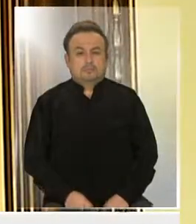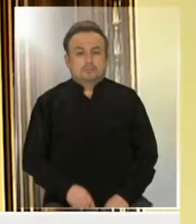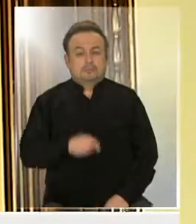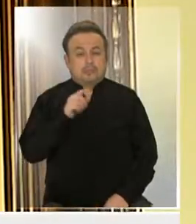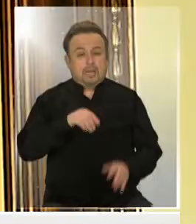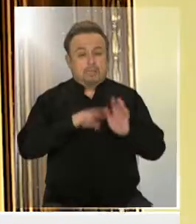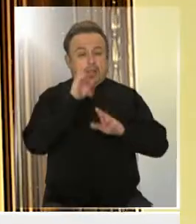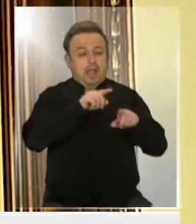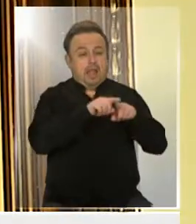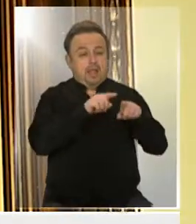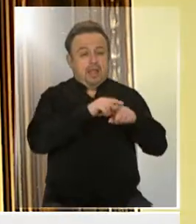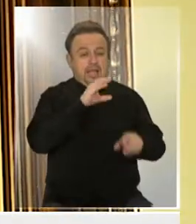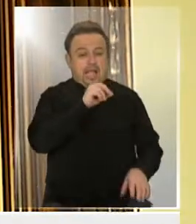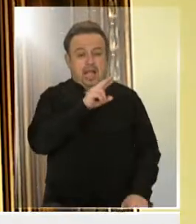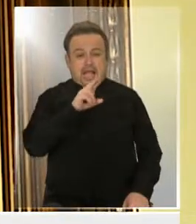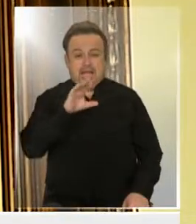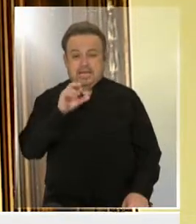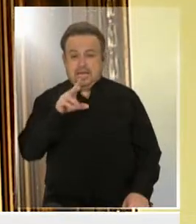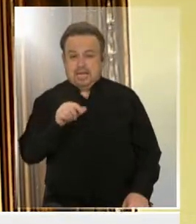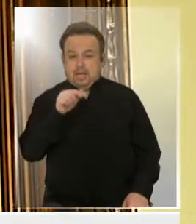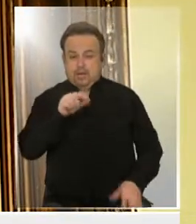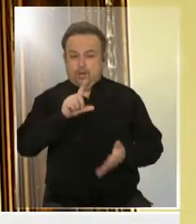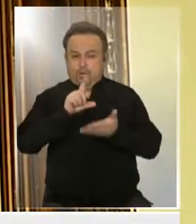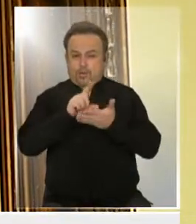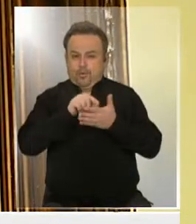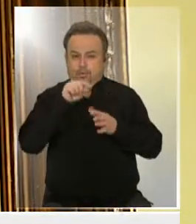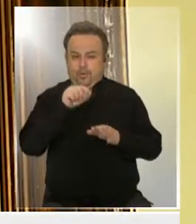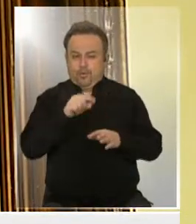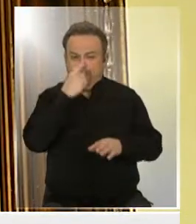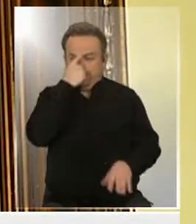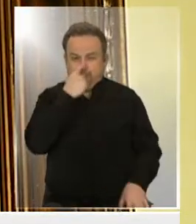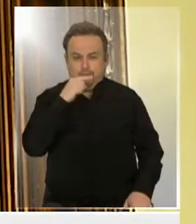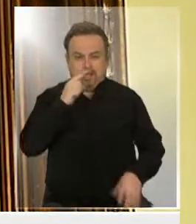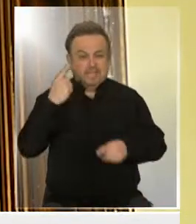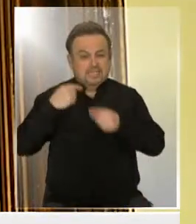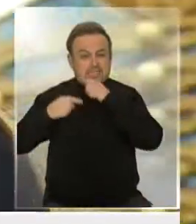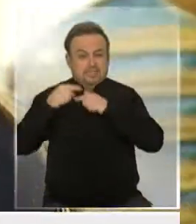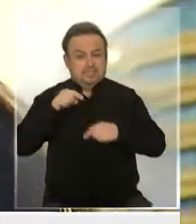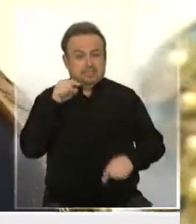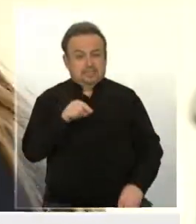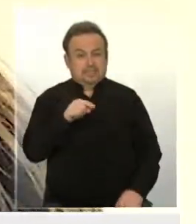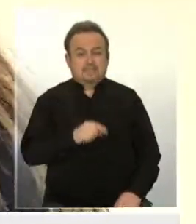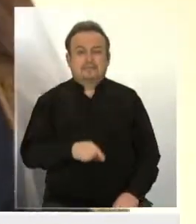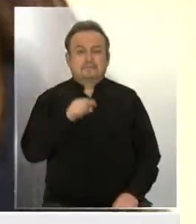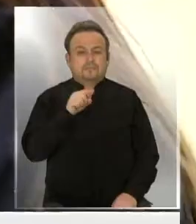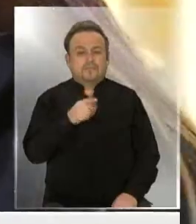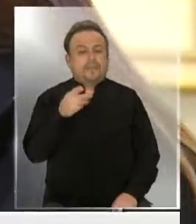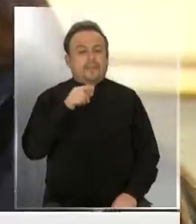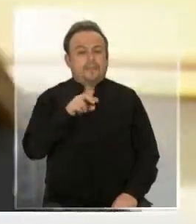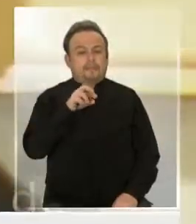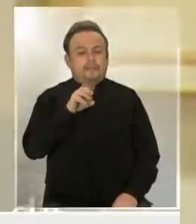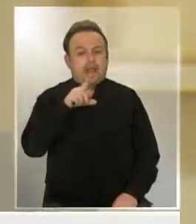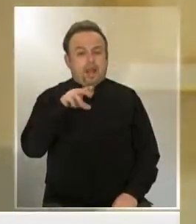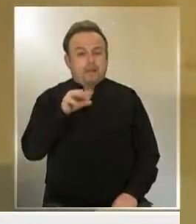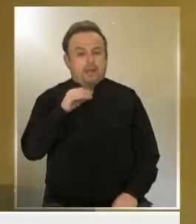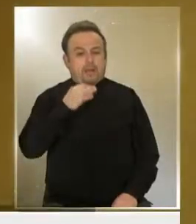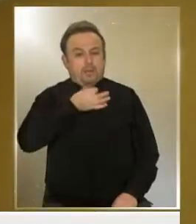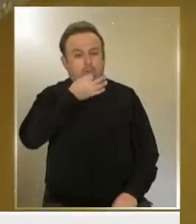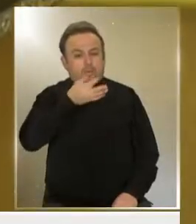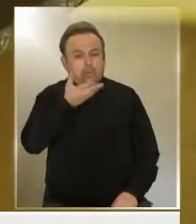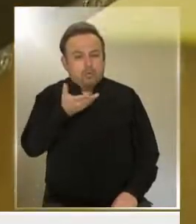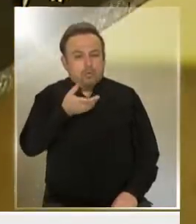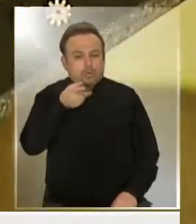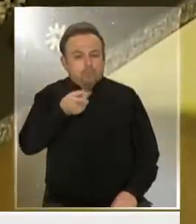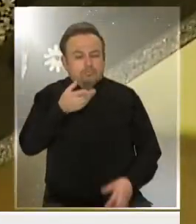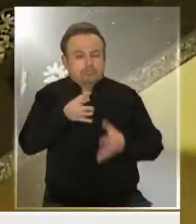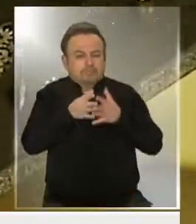La mayor de los hermanos Carrera tiene un lugar de privilegio dentro del Museo Histórico y Militar. Y es Paloma quien nos introduce en